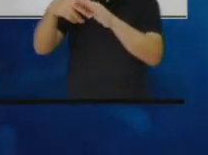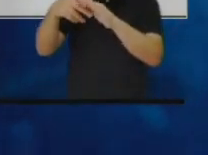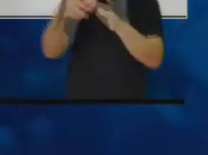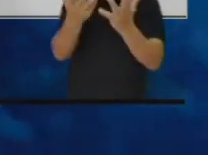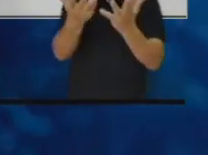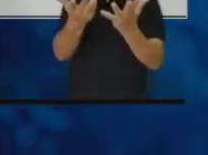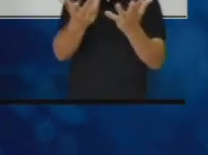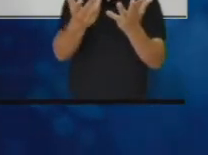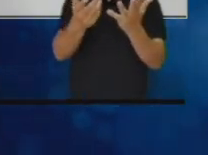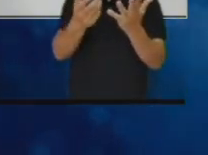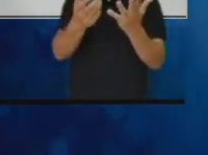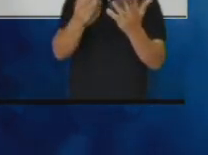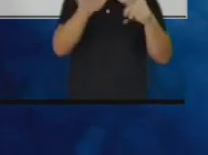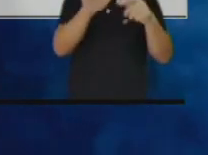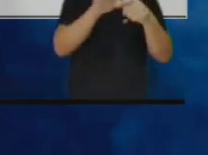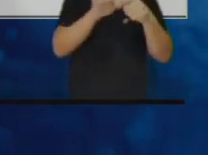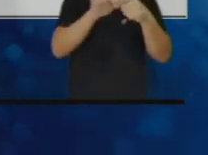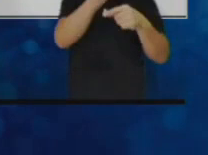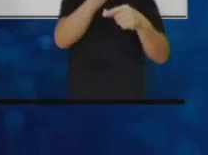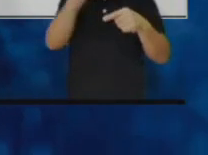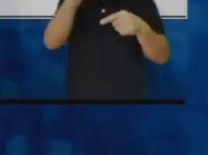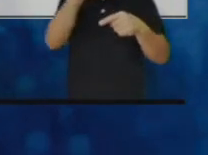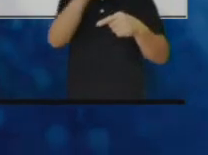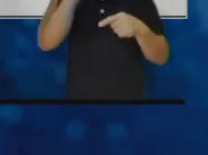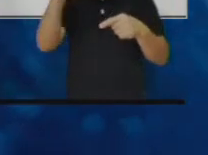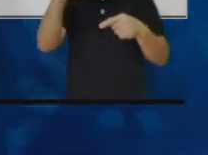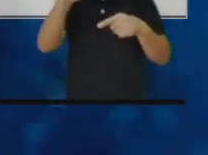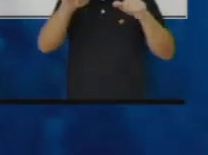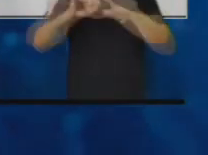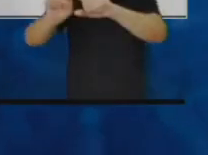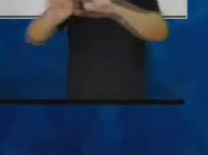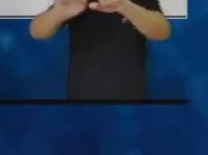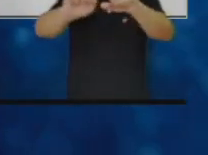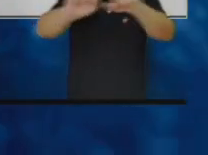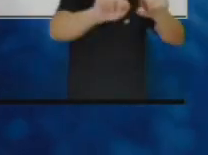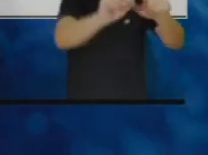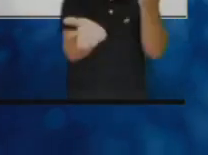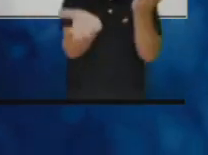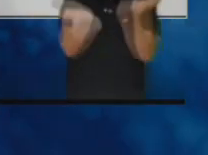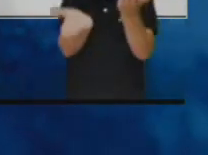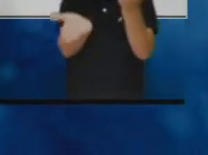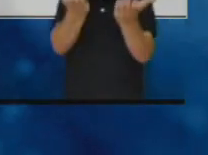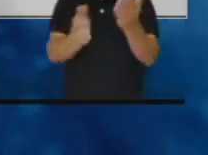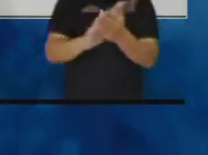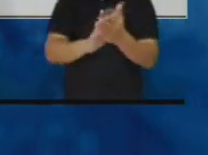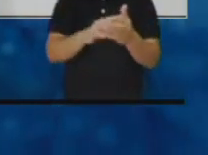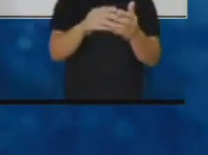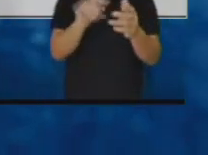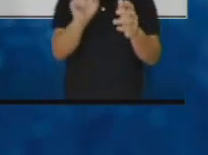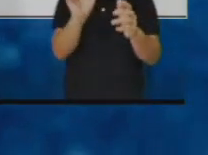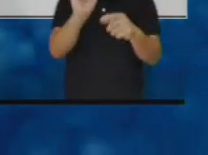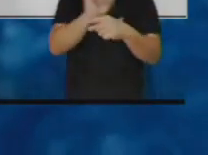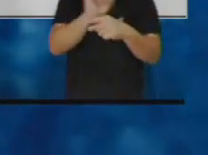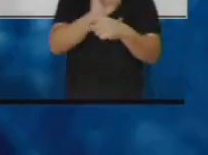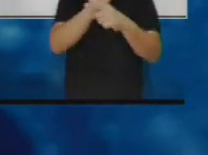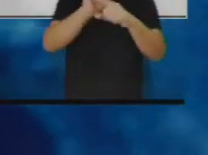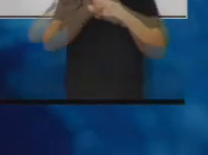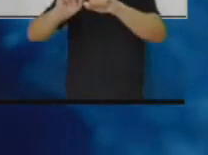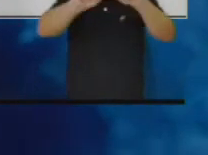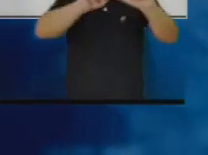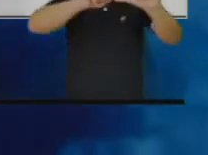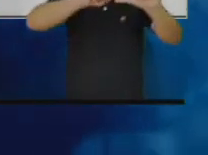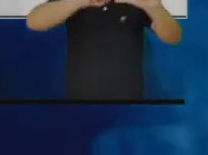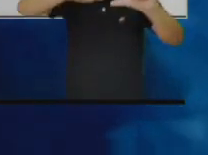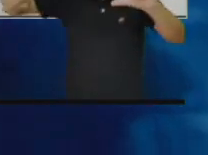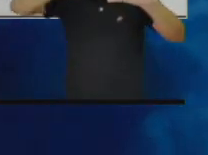por supuesto, las aplicaciones son diferentes las unas y las otras y utilizan diferentes frecuencias. Y por supuesto,